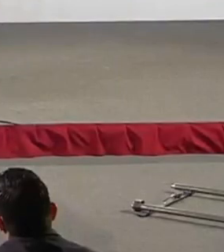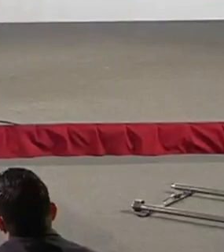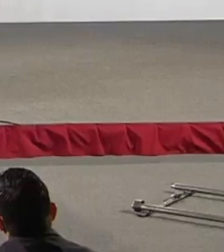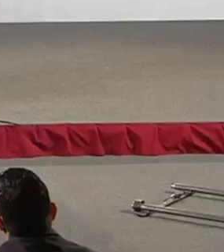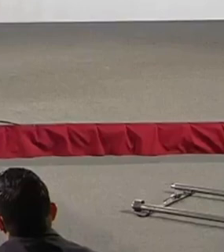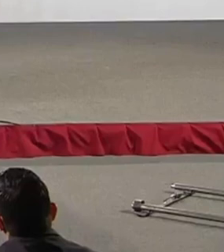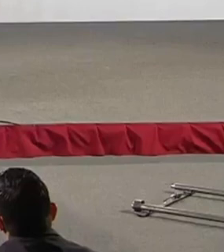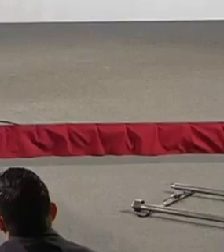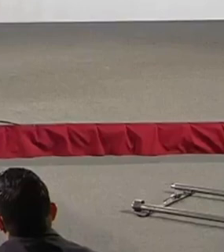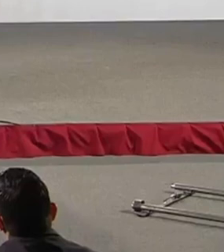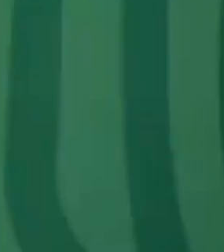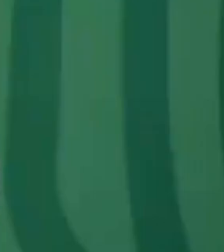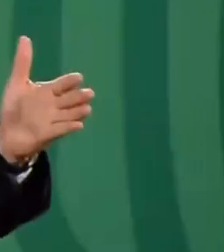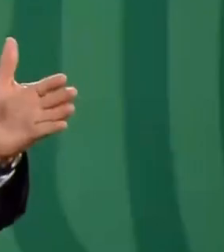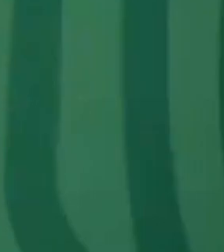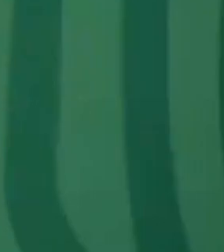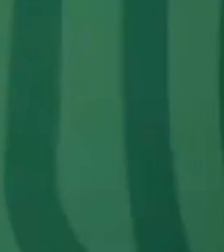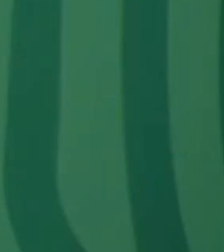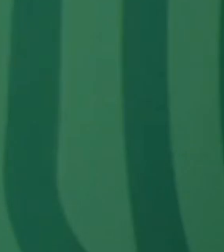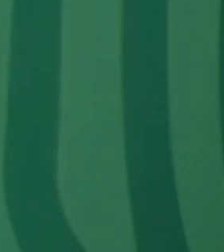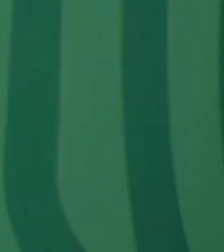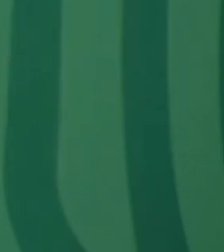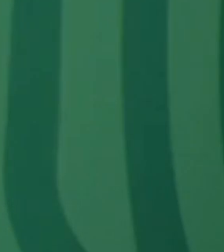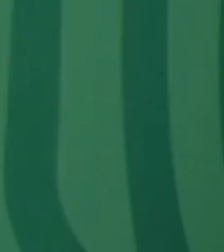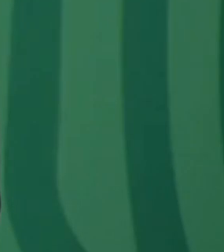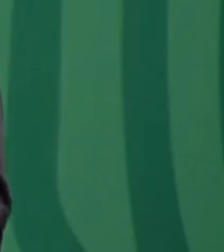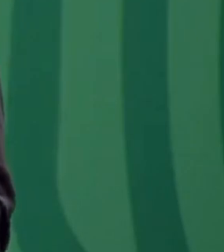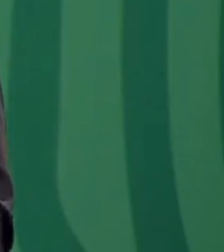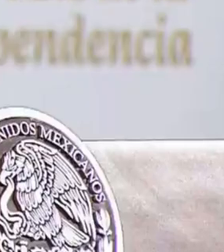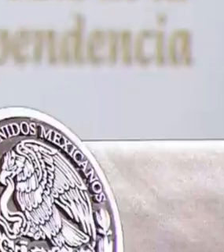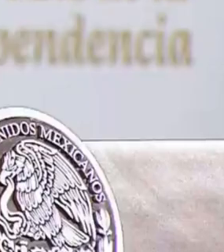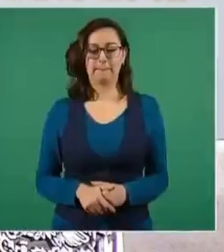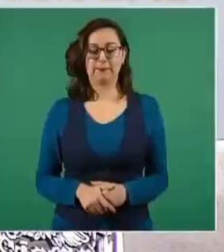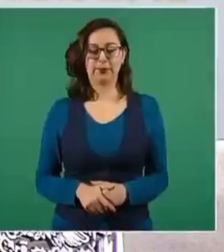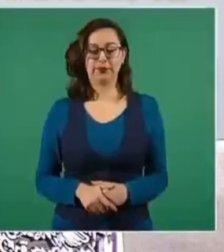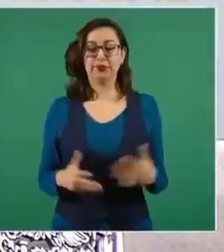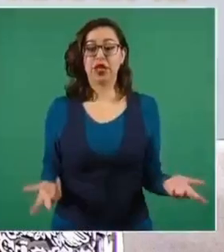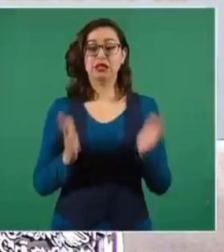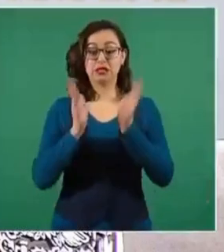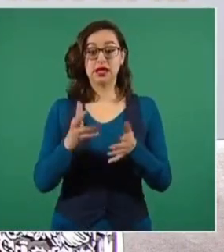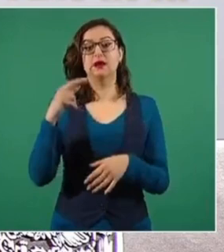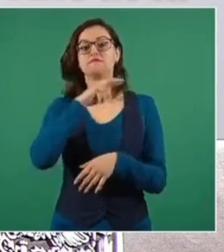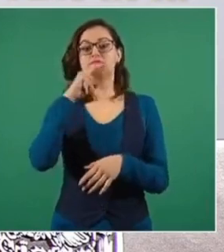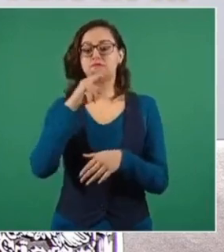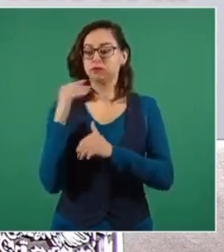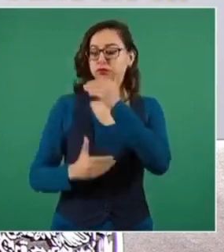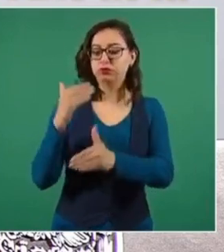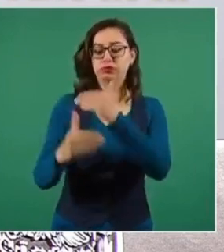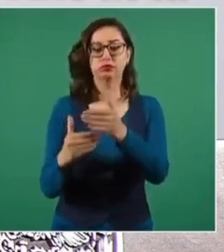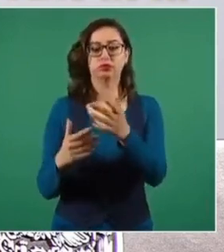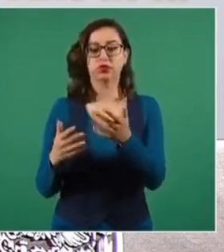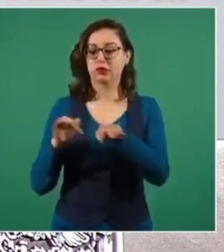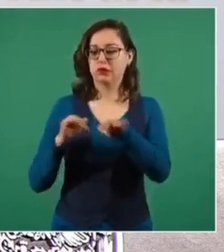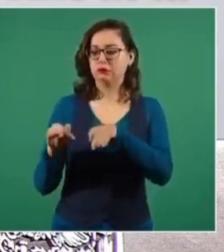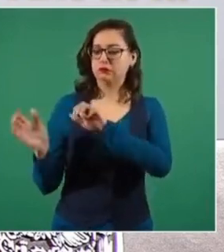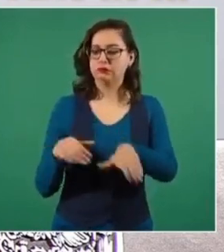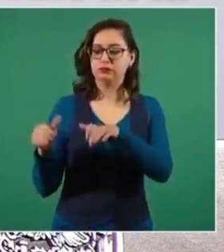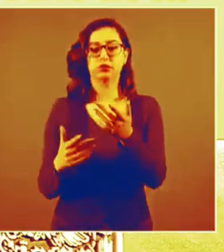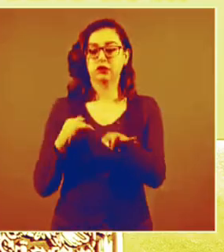vamos a estar como antes de la pandemia y vamos a crecer. Y en lo económico lo mismo, de haber